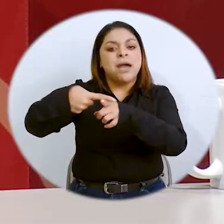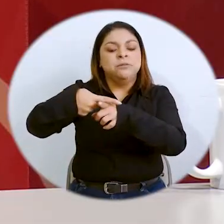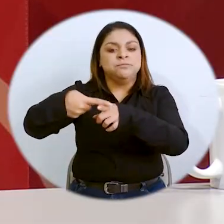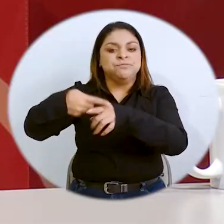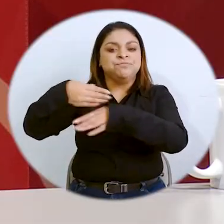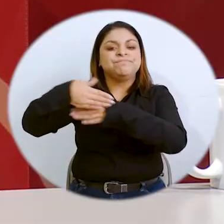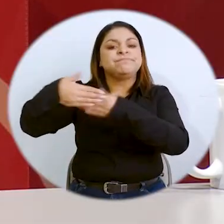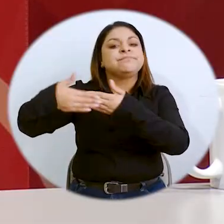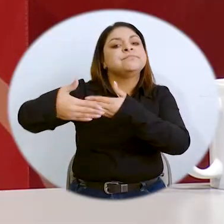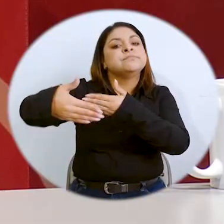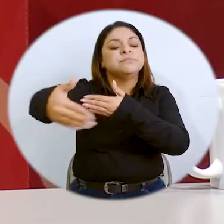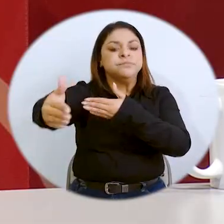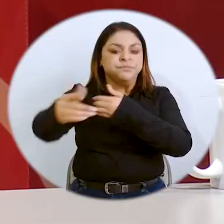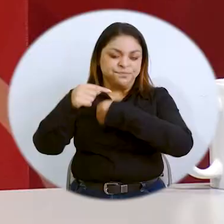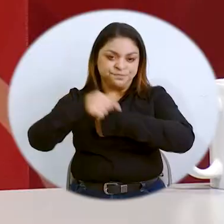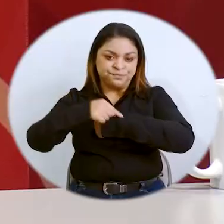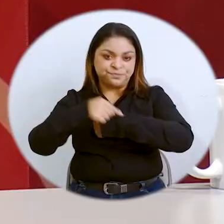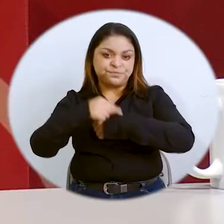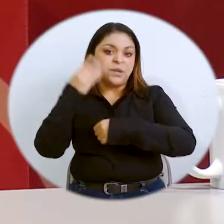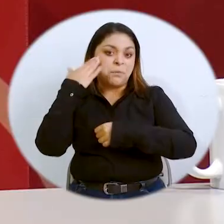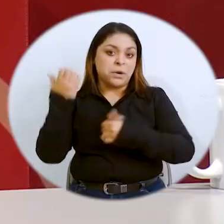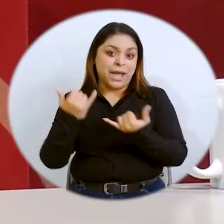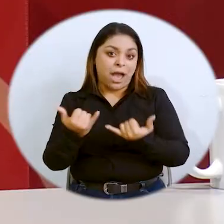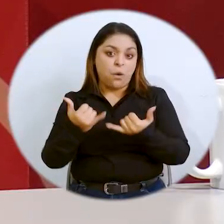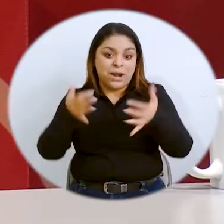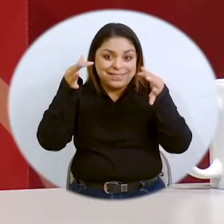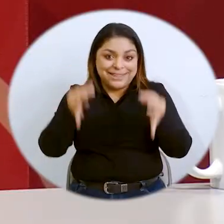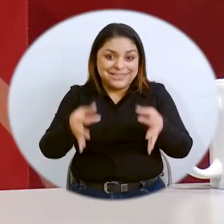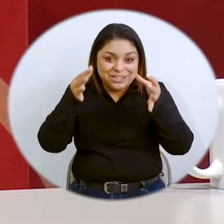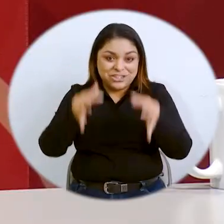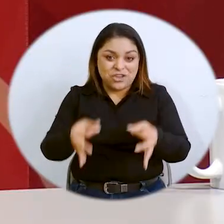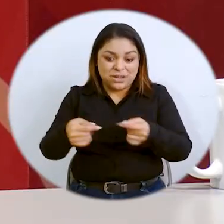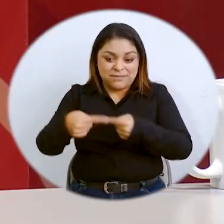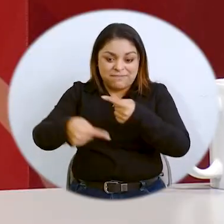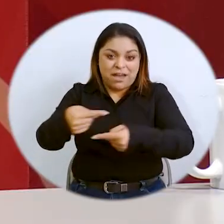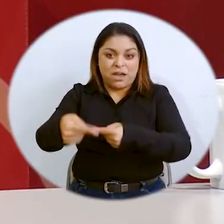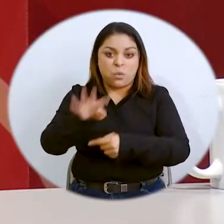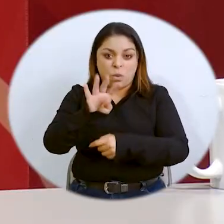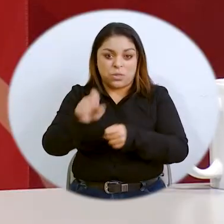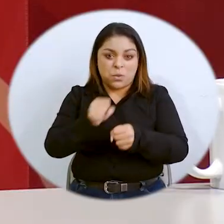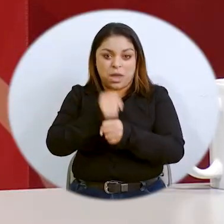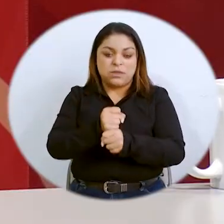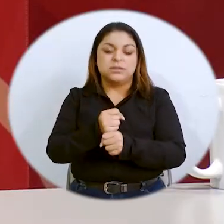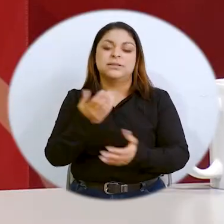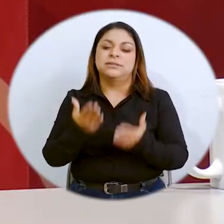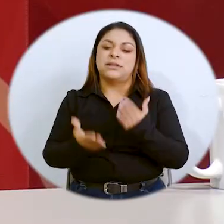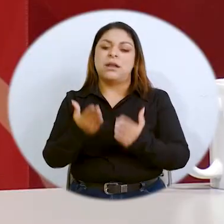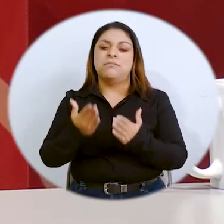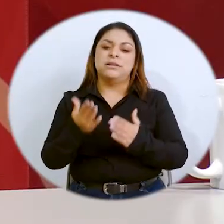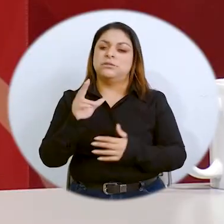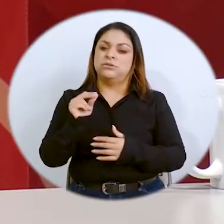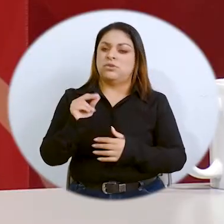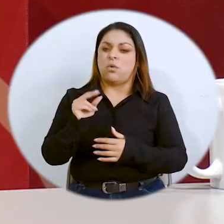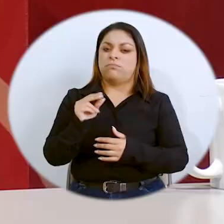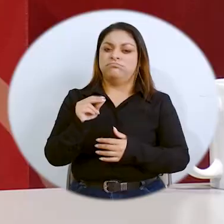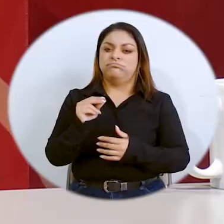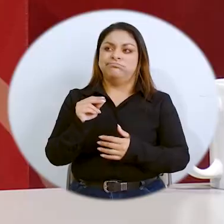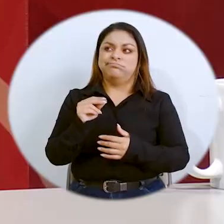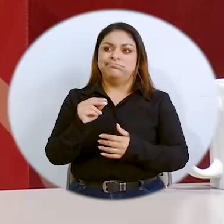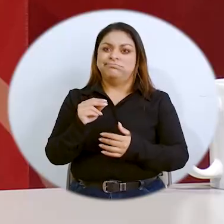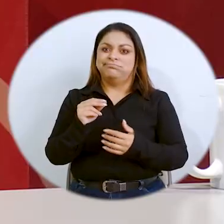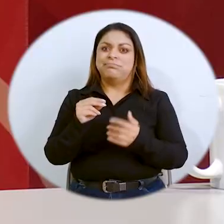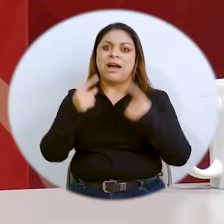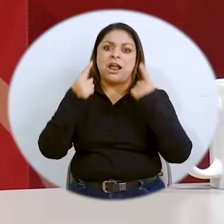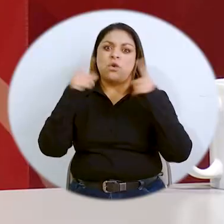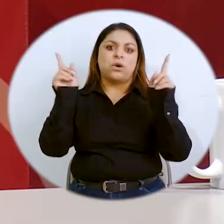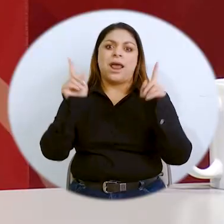mediano y largo plazo, porque sabemos que muchas de las decisiones que se vayan a tomar ahora, en estos próximos 4 años, no necesariamente van a dar